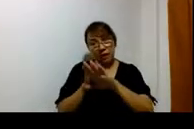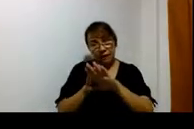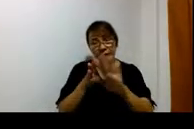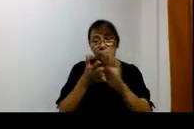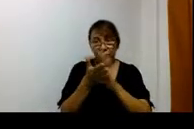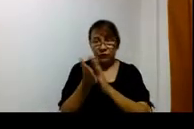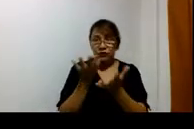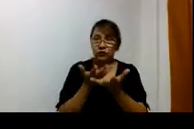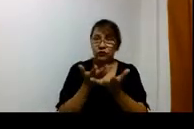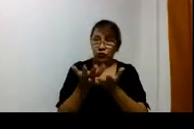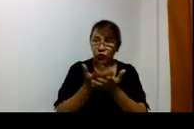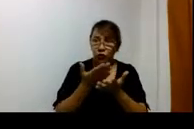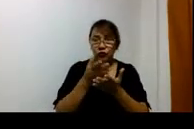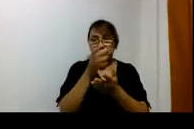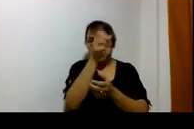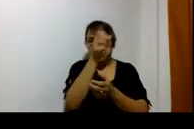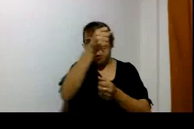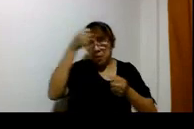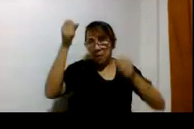cualquier eventualidad.